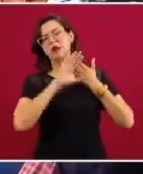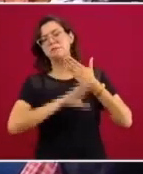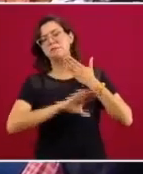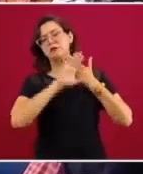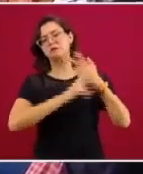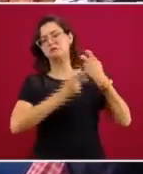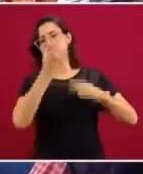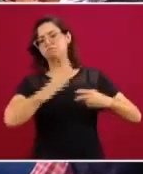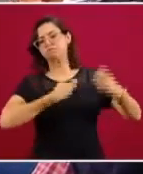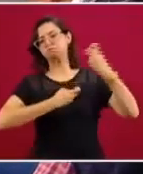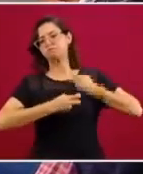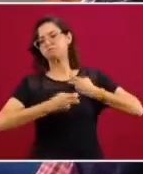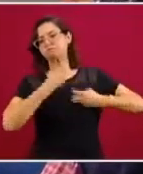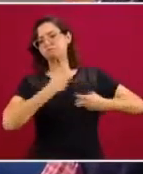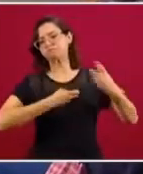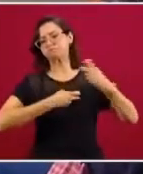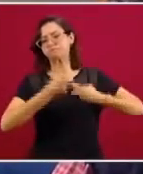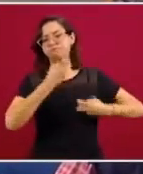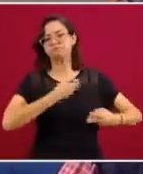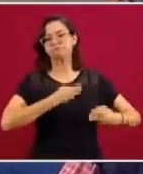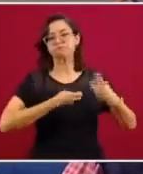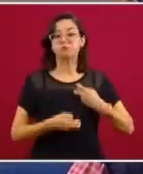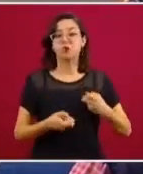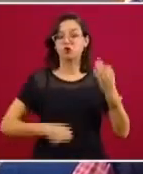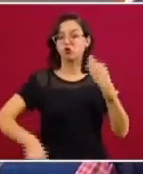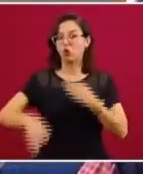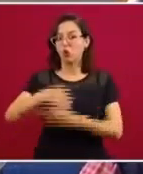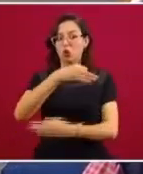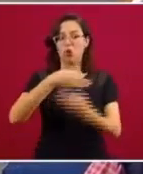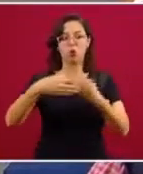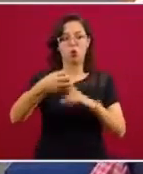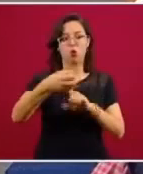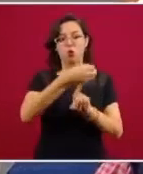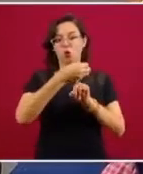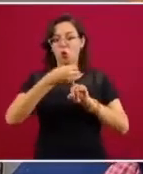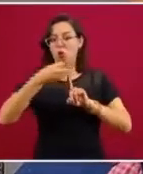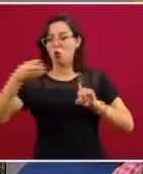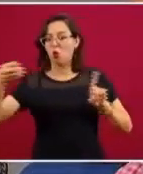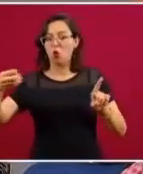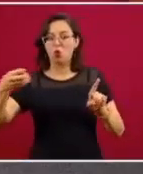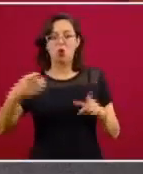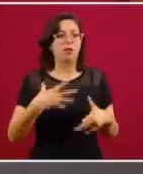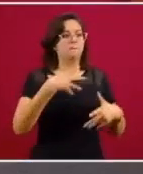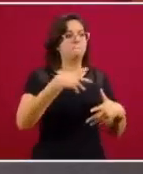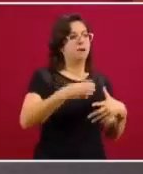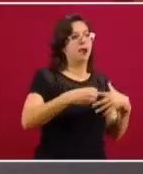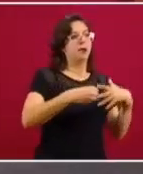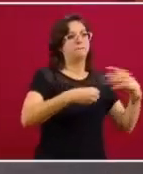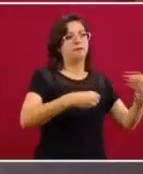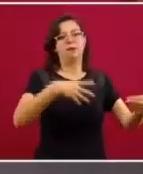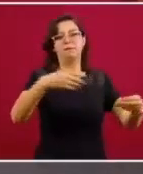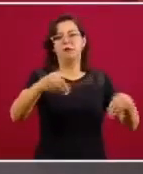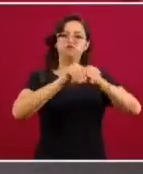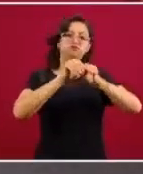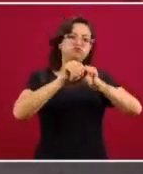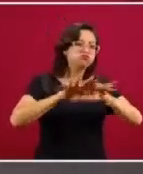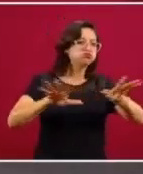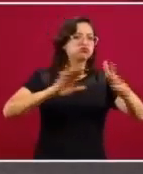y todo muy orquestado, replicado aquí. Hay toda una